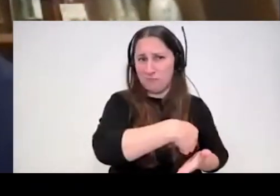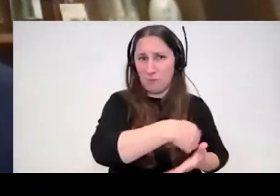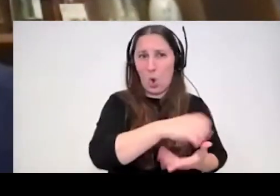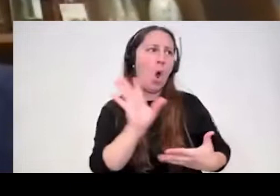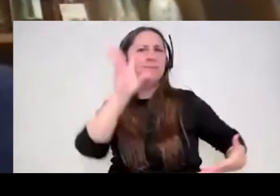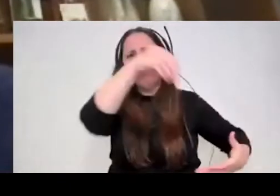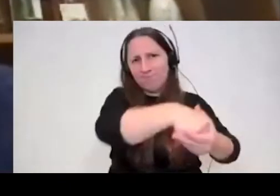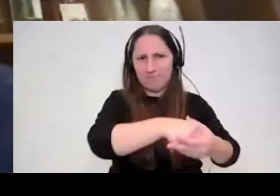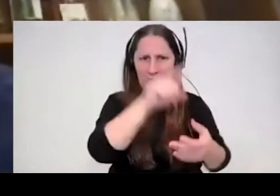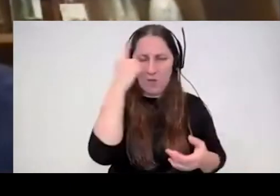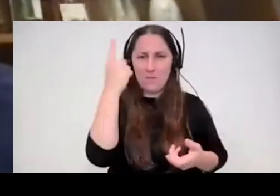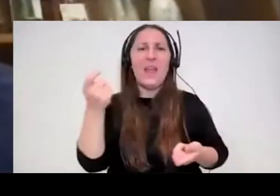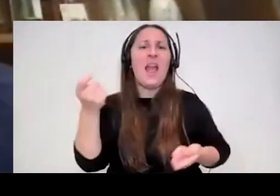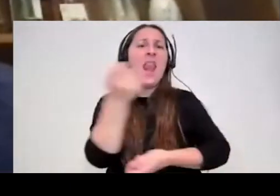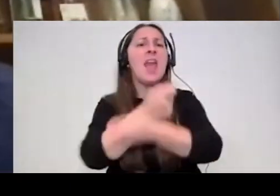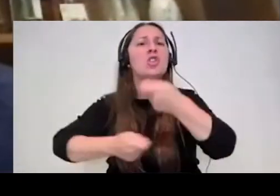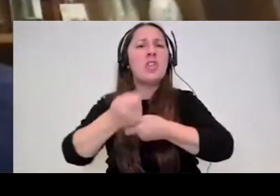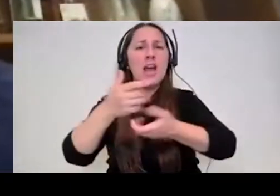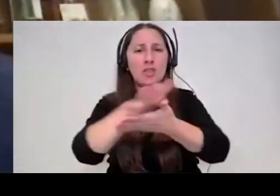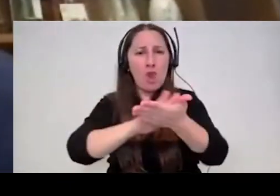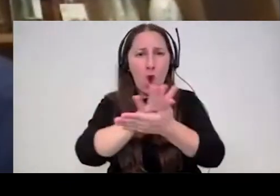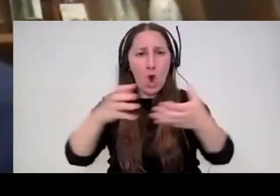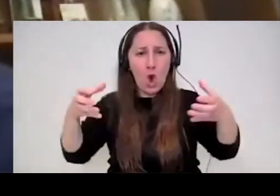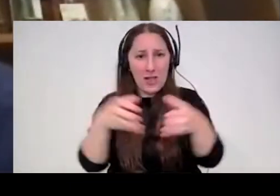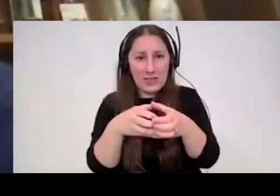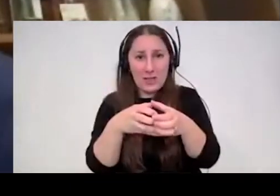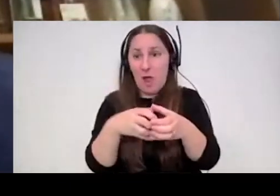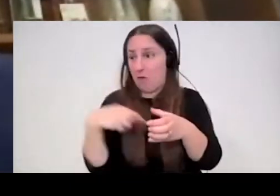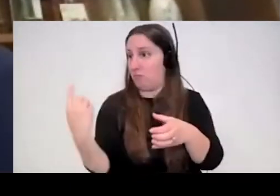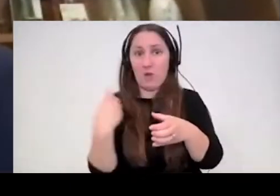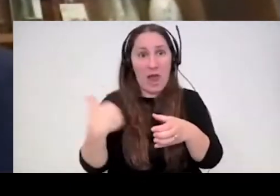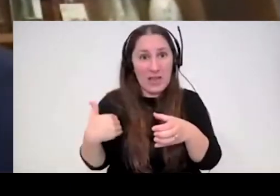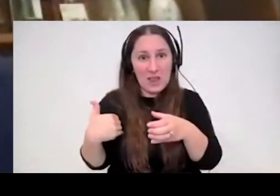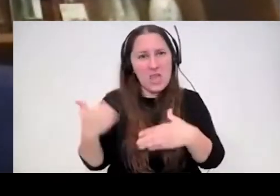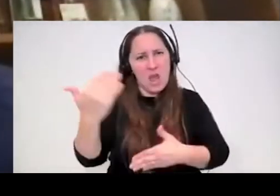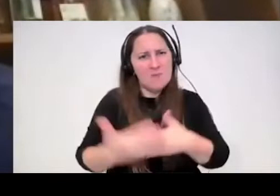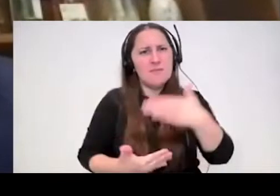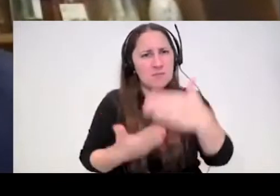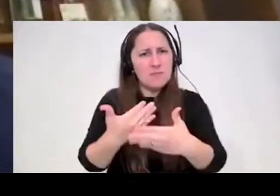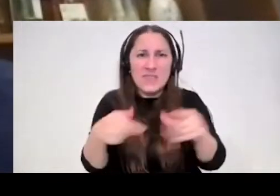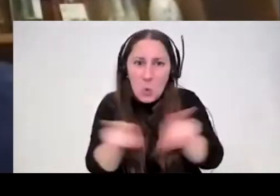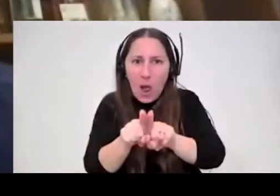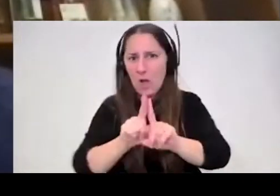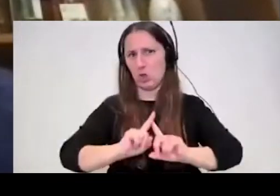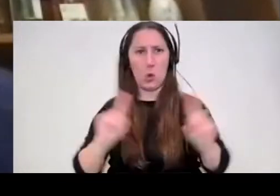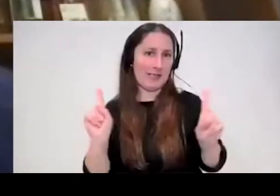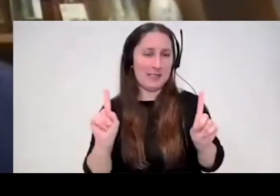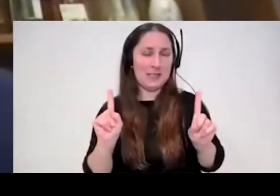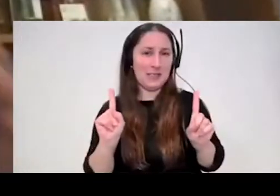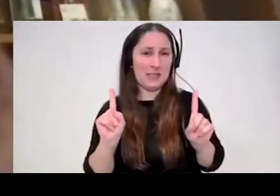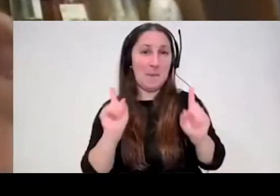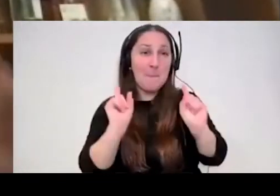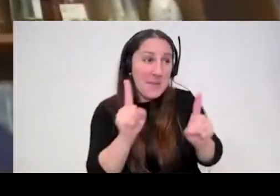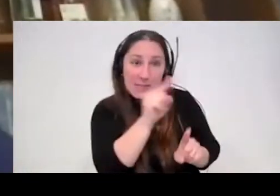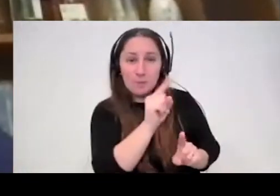negociación colectiva que nosotros hemos llevado adelante en nuestro país y seguimos llevando adelante no es lo mismo, ni es eso. Así